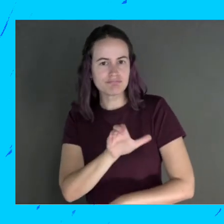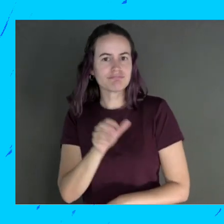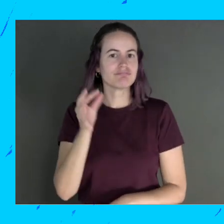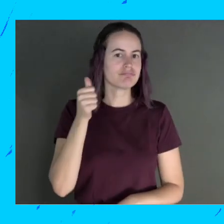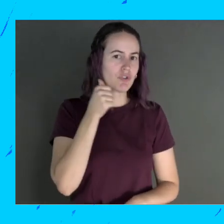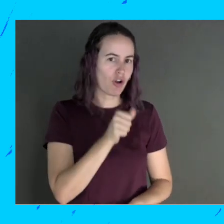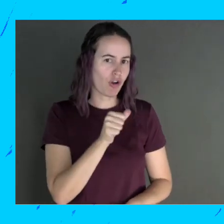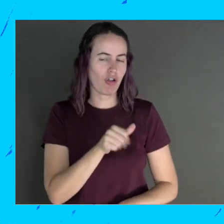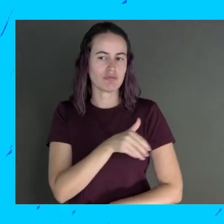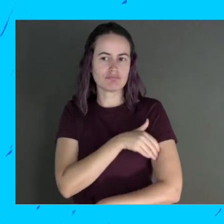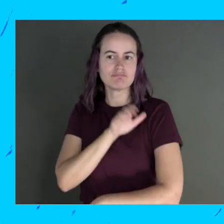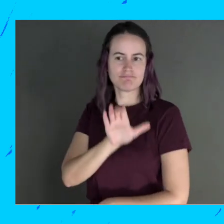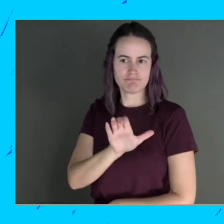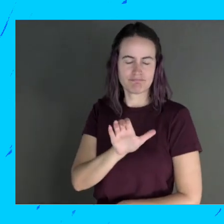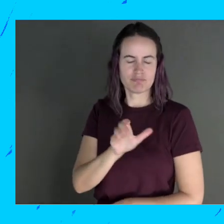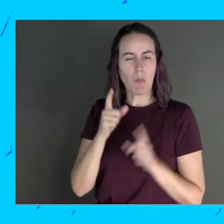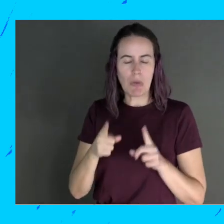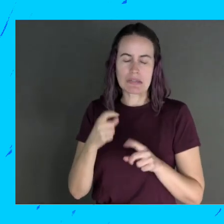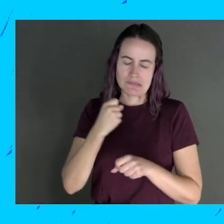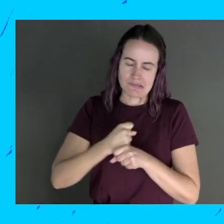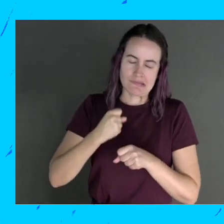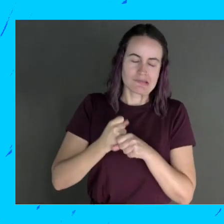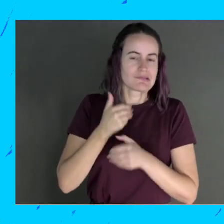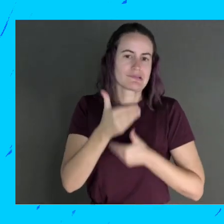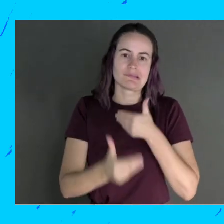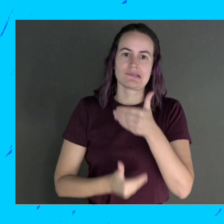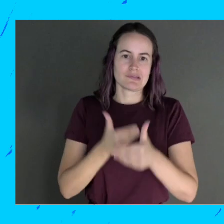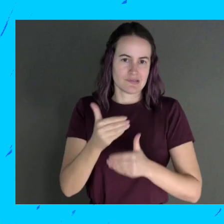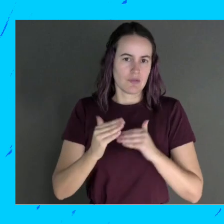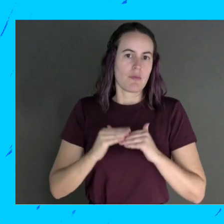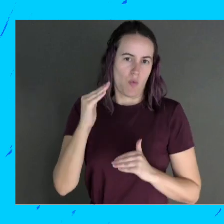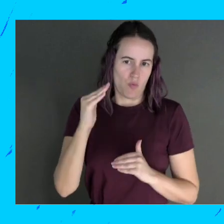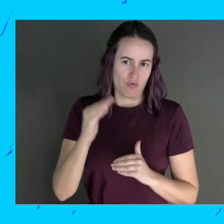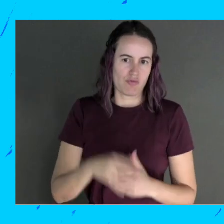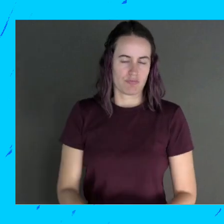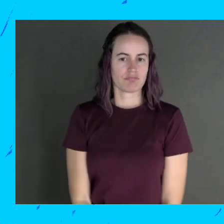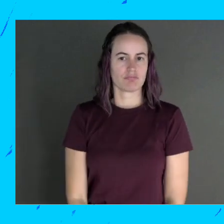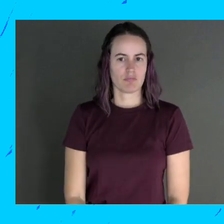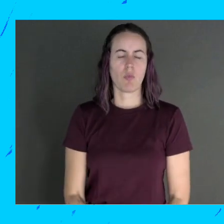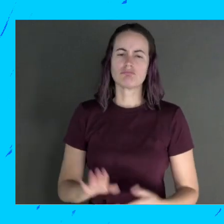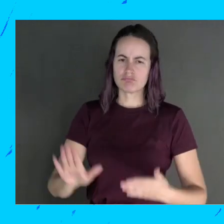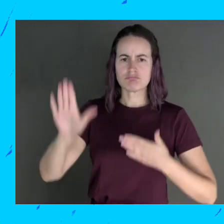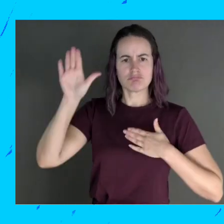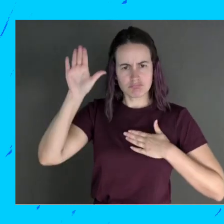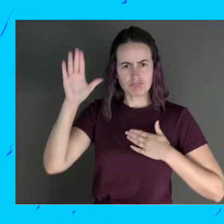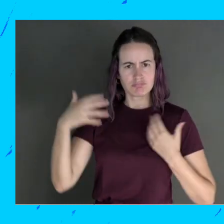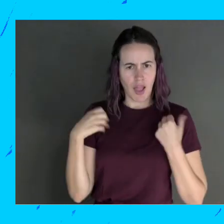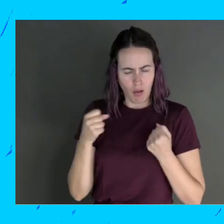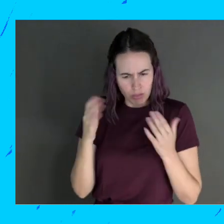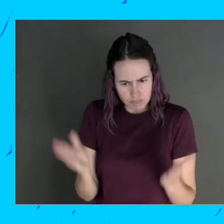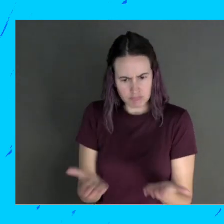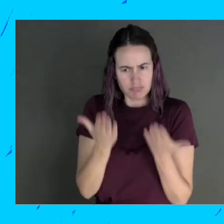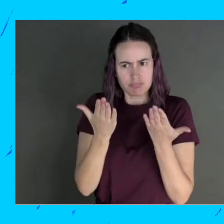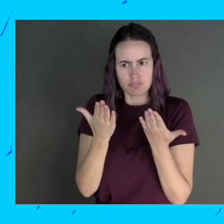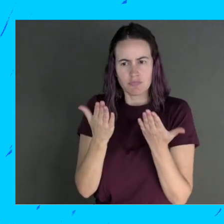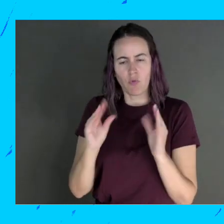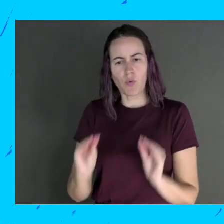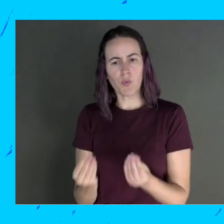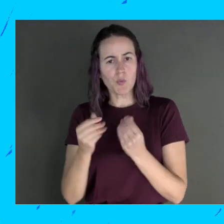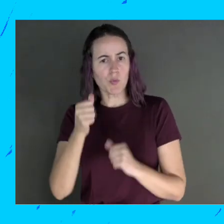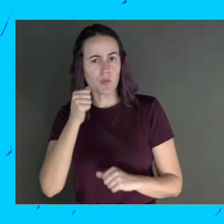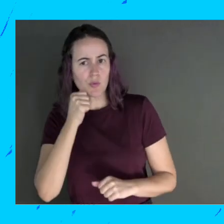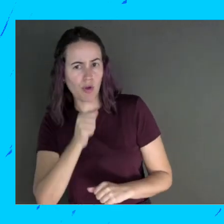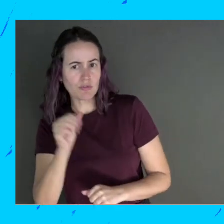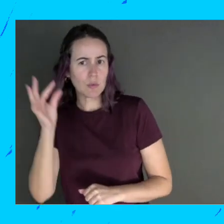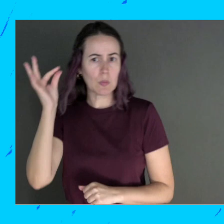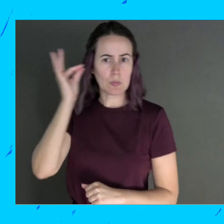empoderar a las niñas y mujeres, y tenemos que hacer mucho para alcanzar ese objetivo. Nosotros realmente estamos promoviendo el